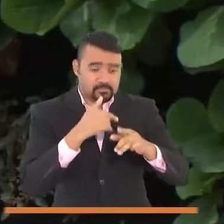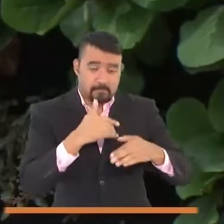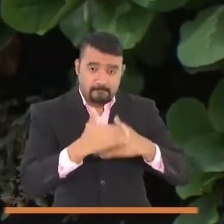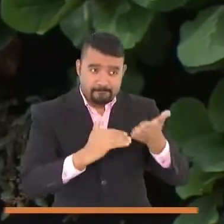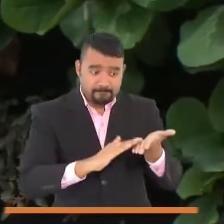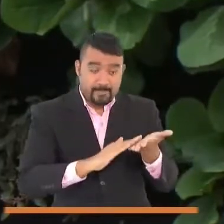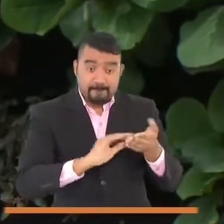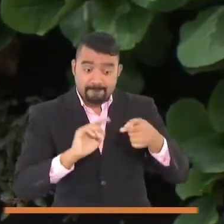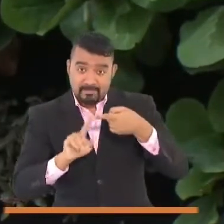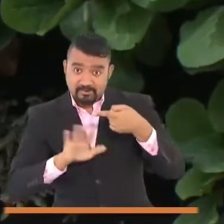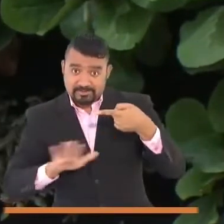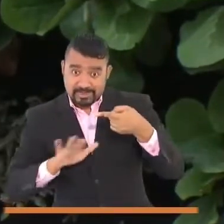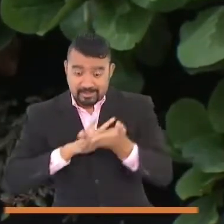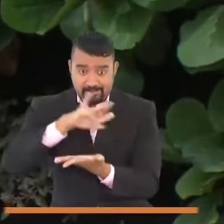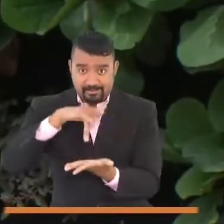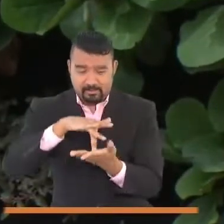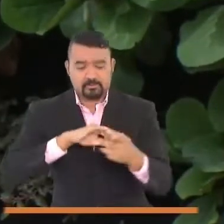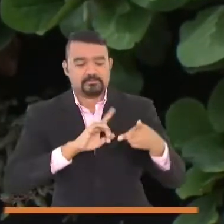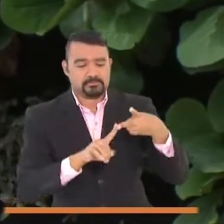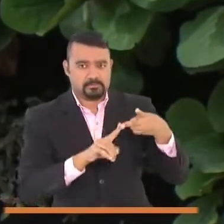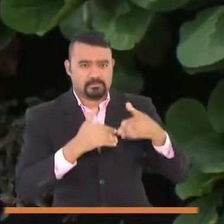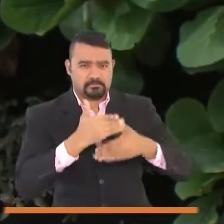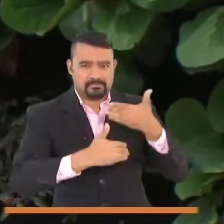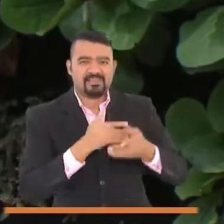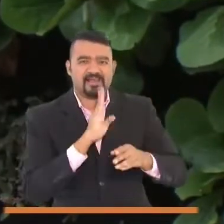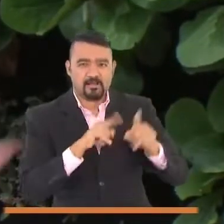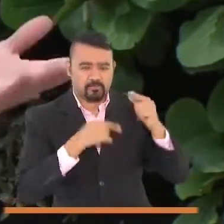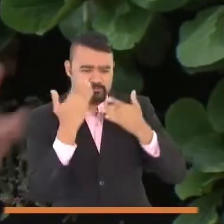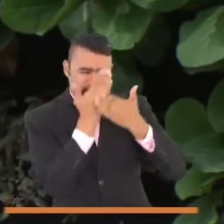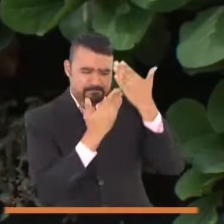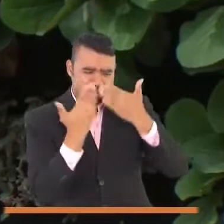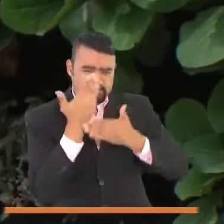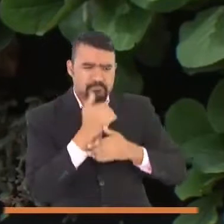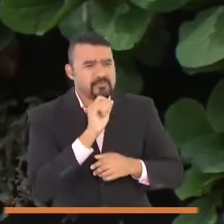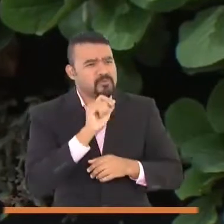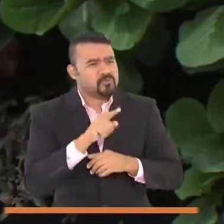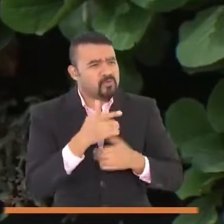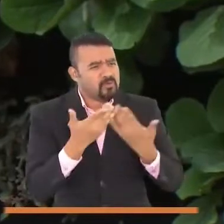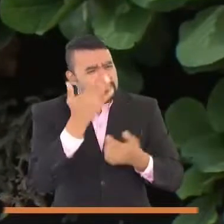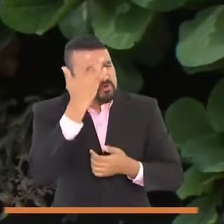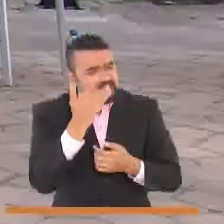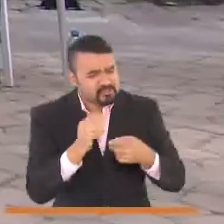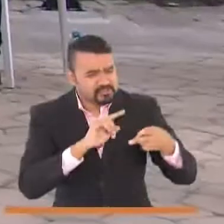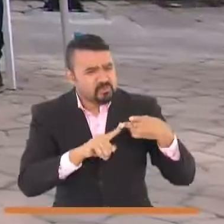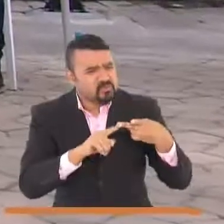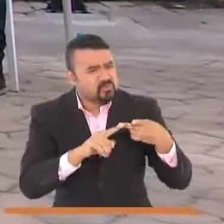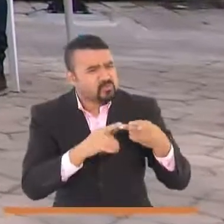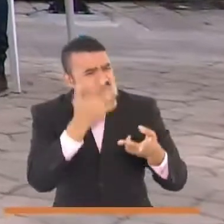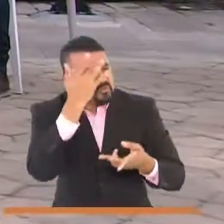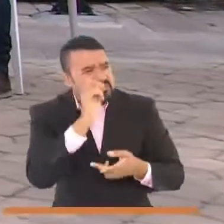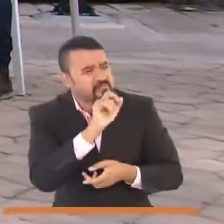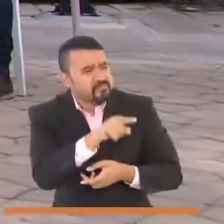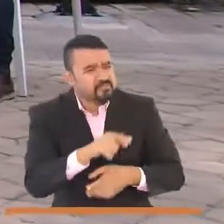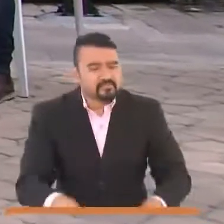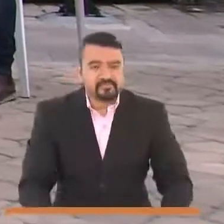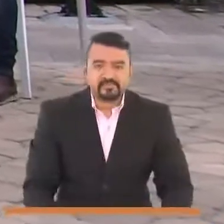decir, se encuentra en estudios y se encuentra en diseños. Alcalde, ¿por qué una segunda etapa de este proyecto? Bueno, este Parque Urbano